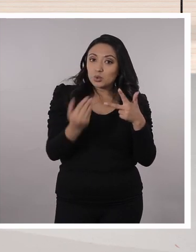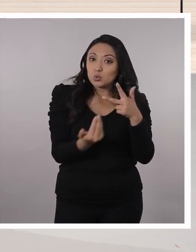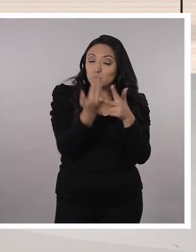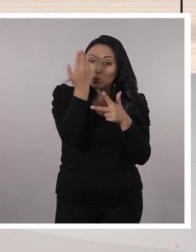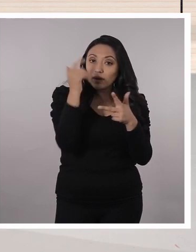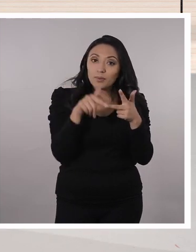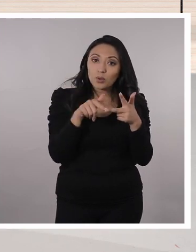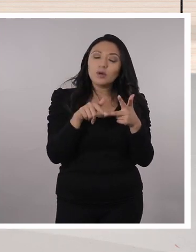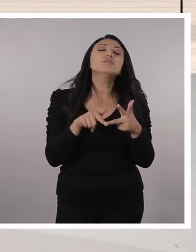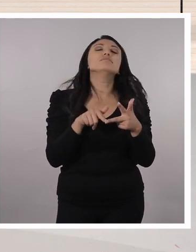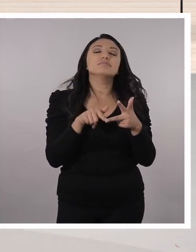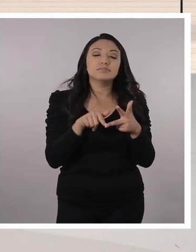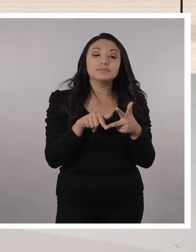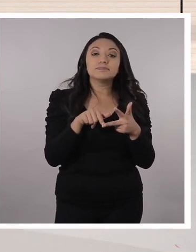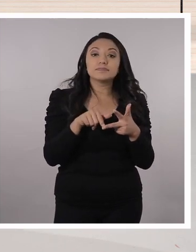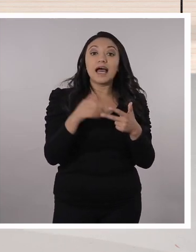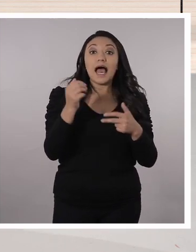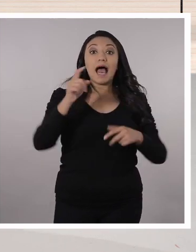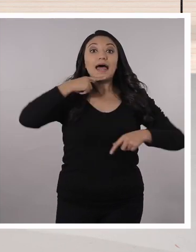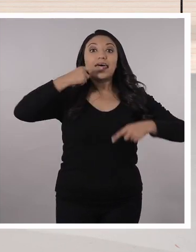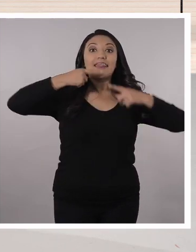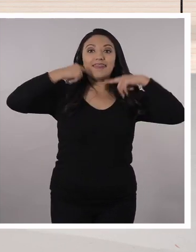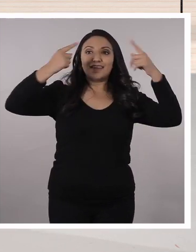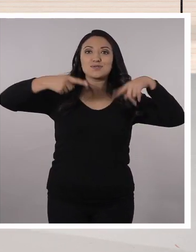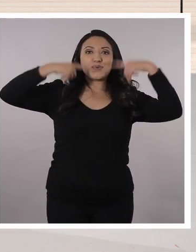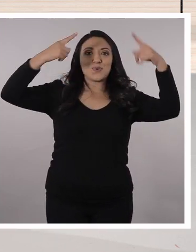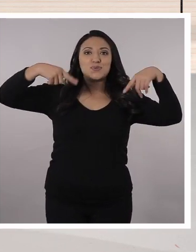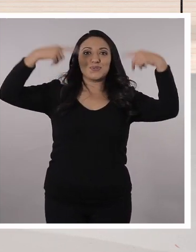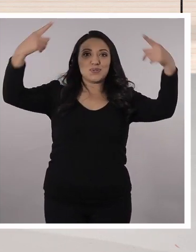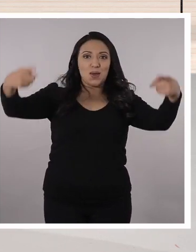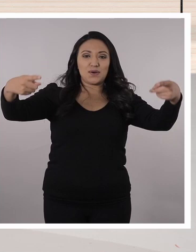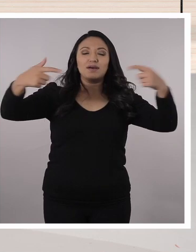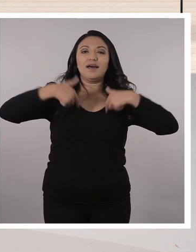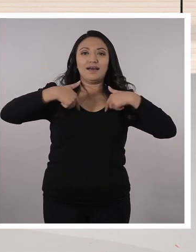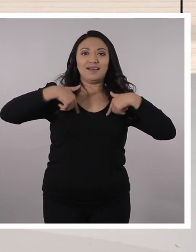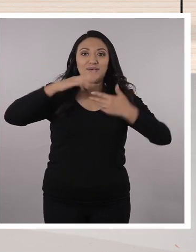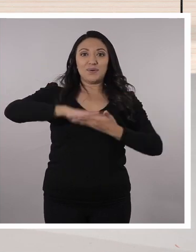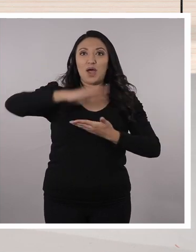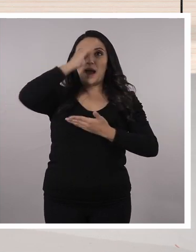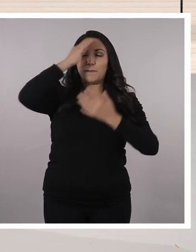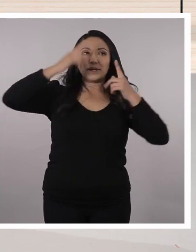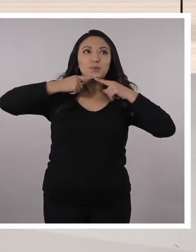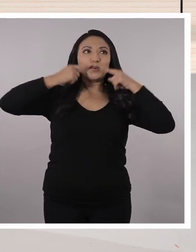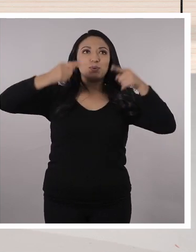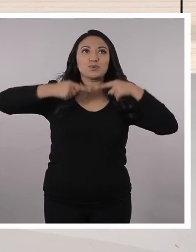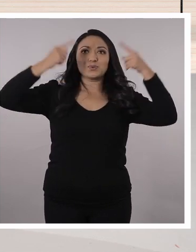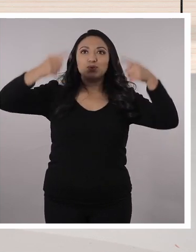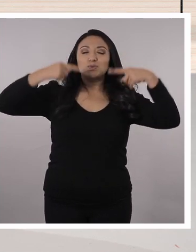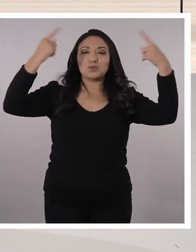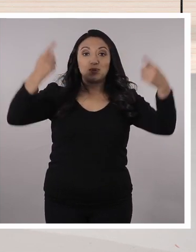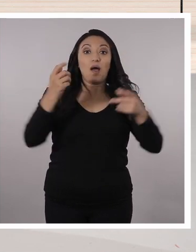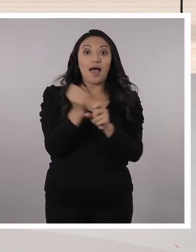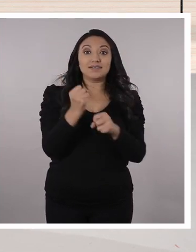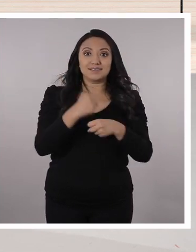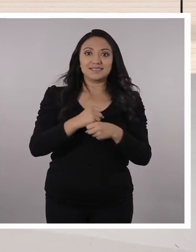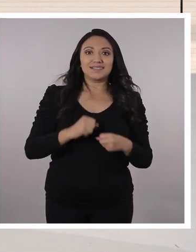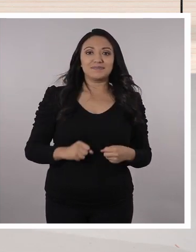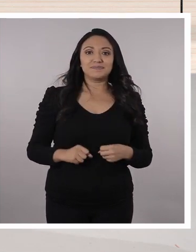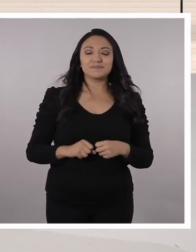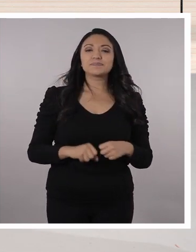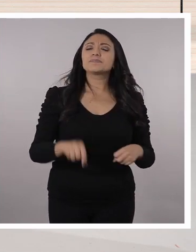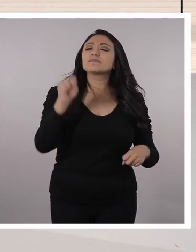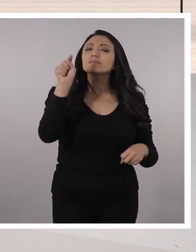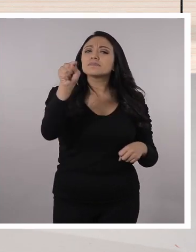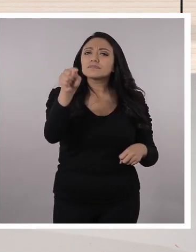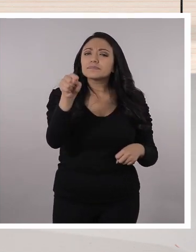algo nuevo que aprendí hoy fue a armar un discurso, un buen discurso con el que yo puedo convertirme en una gran oradora. Muy bien,